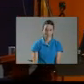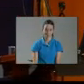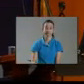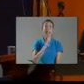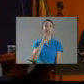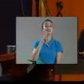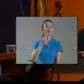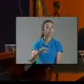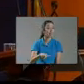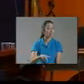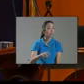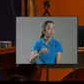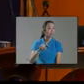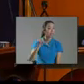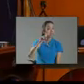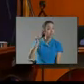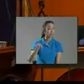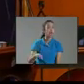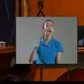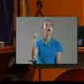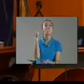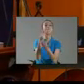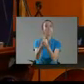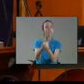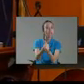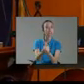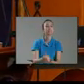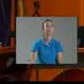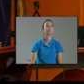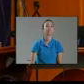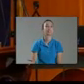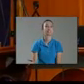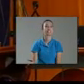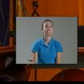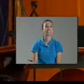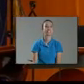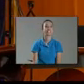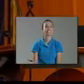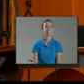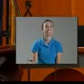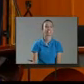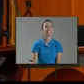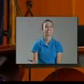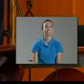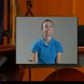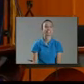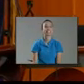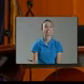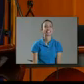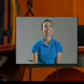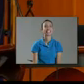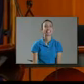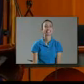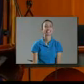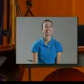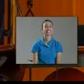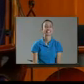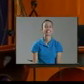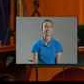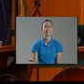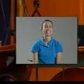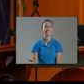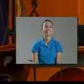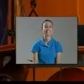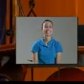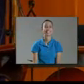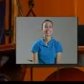pedir una cantidad estratosférica porque no me dan. No me cuadran los números. Ahí le miran a uno las